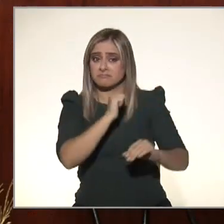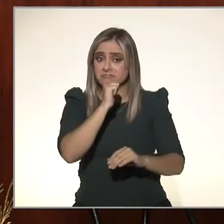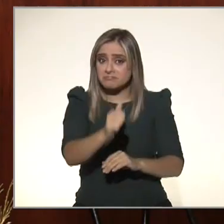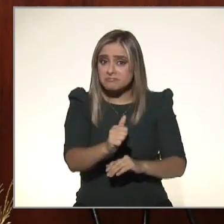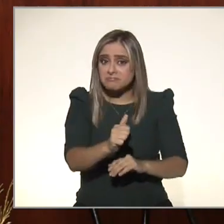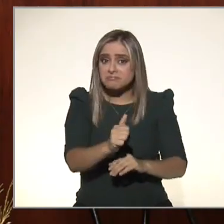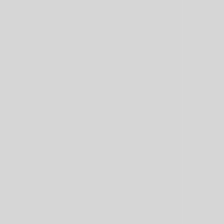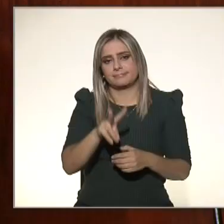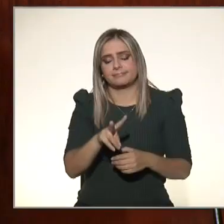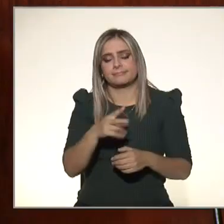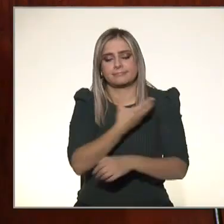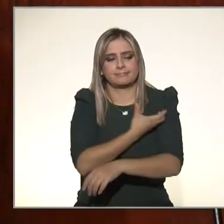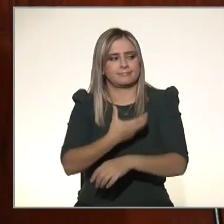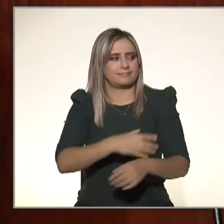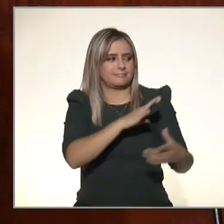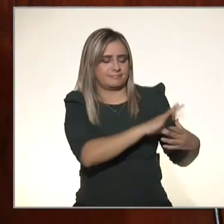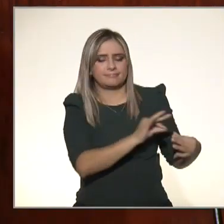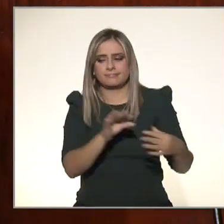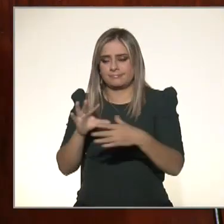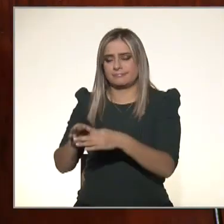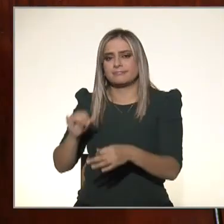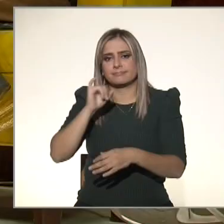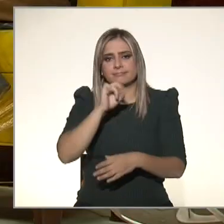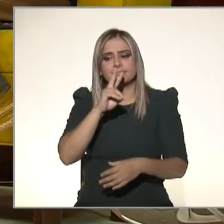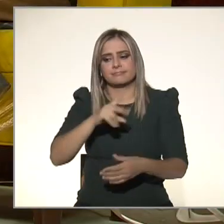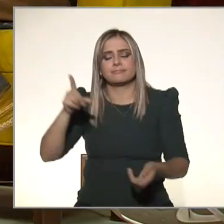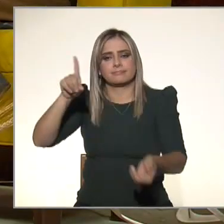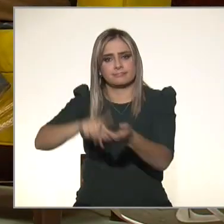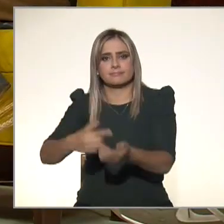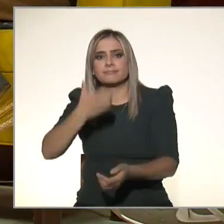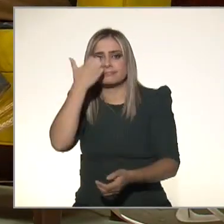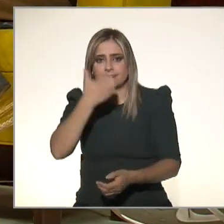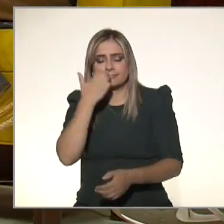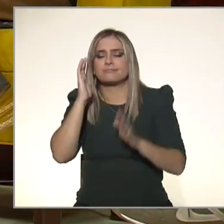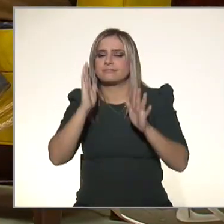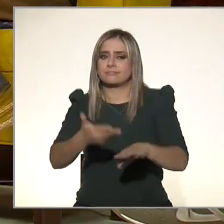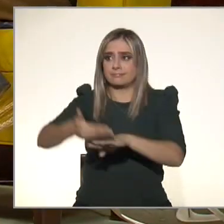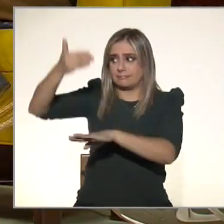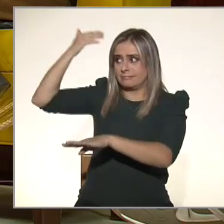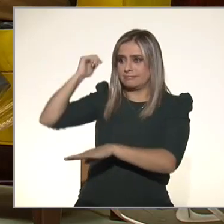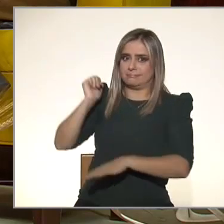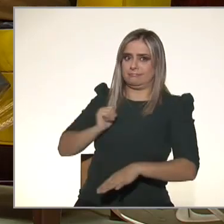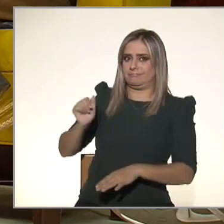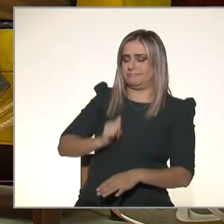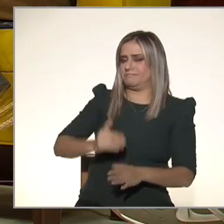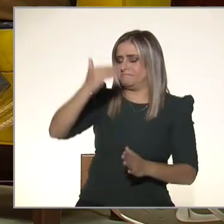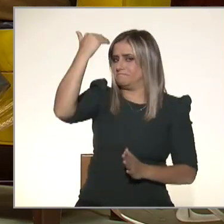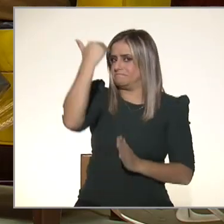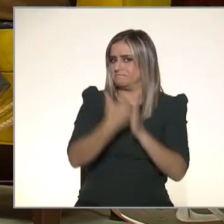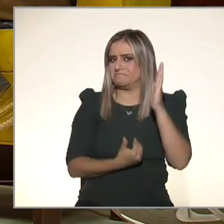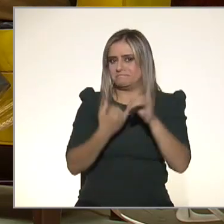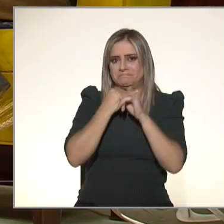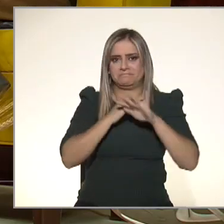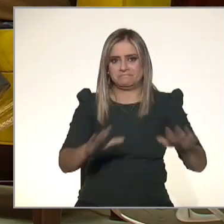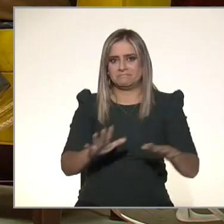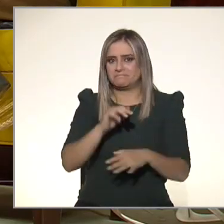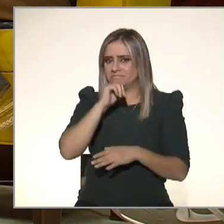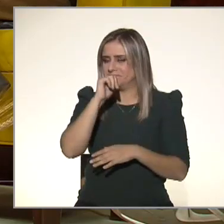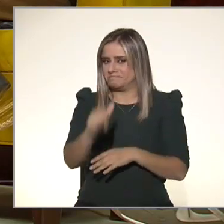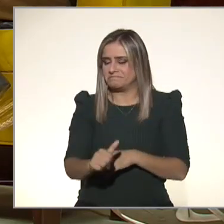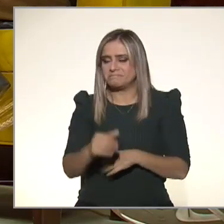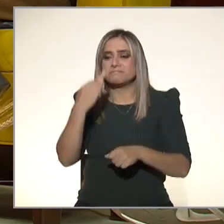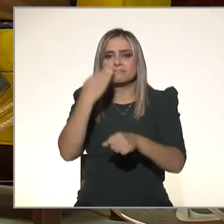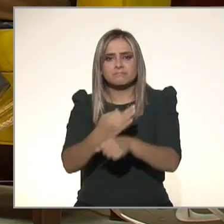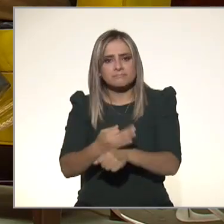entonces vamos a estar igual. Muchos más medios de información y pueden